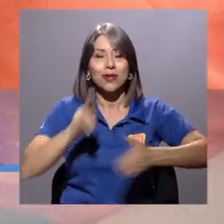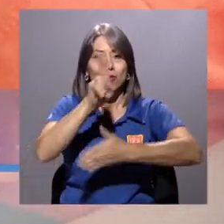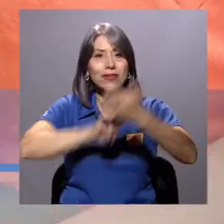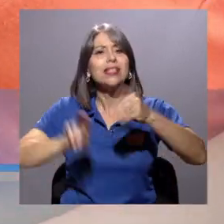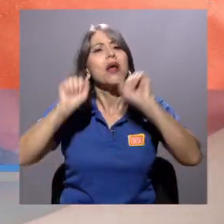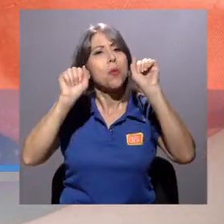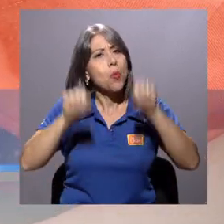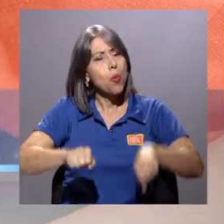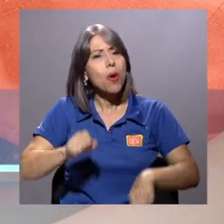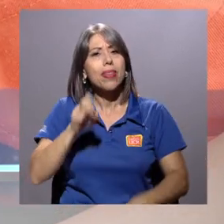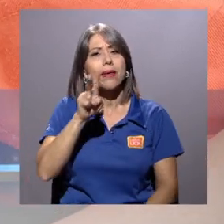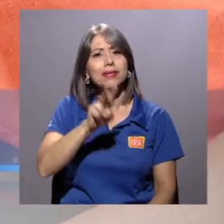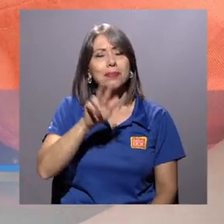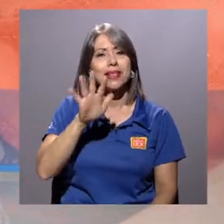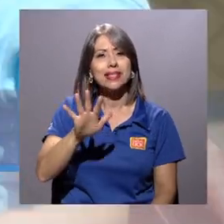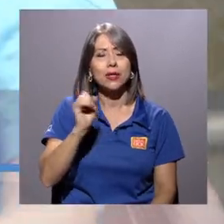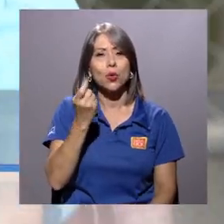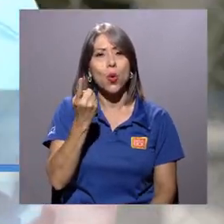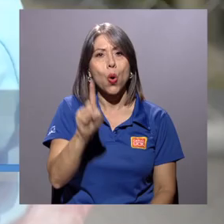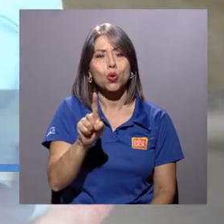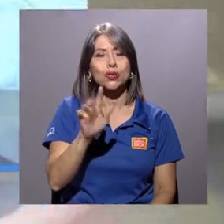puede hacerlo a través del